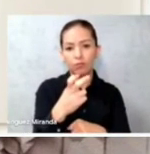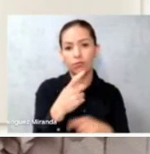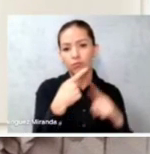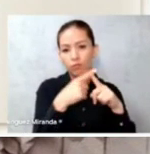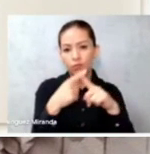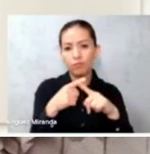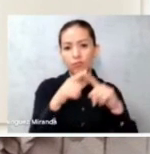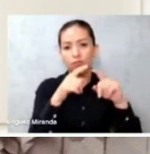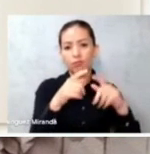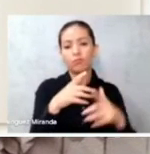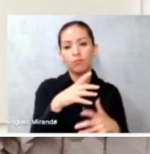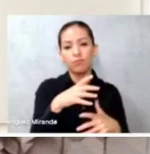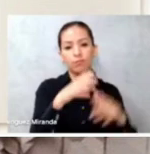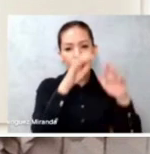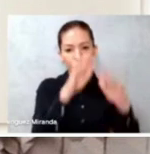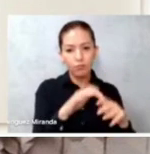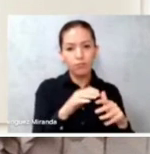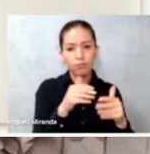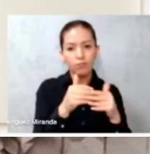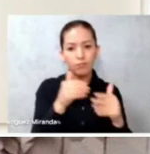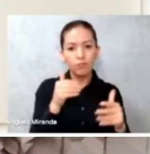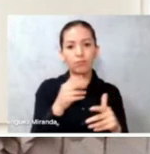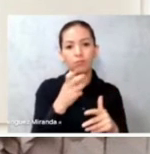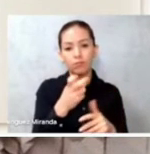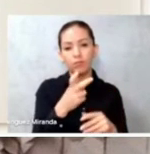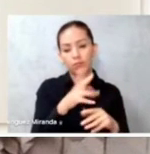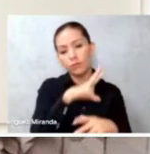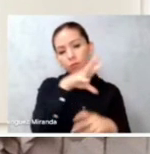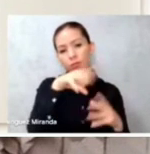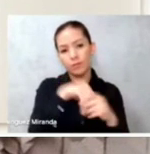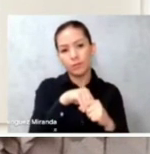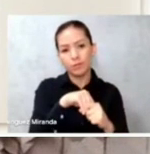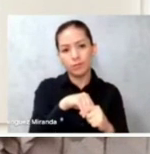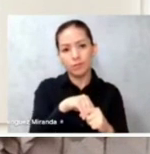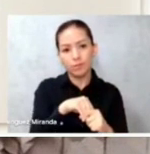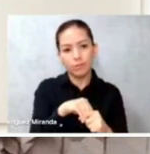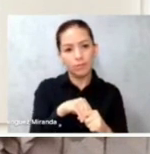correspondan y en su oportunidad archívese el presente asunto como total y definitivamente concluido.